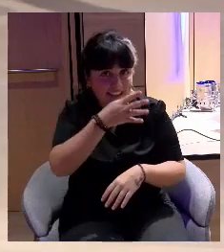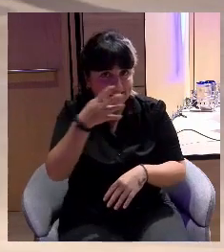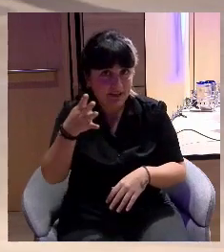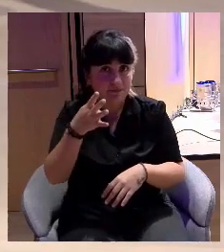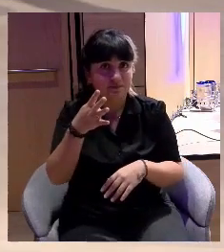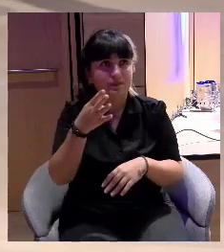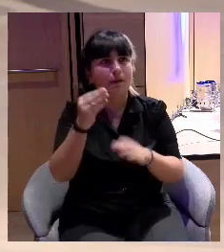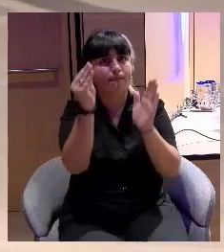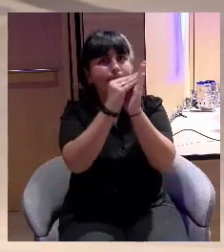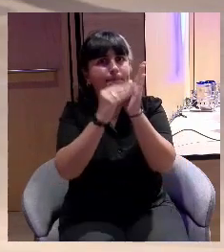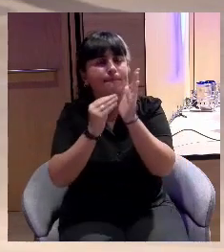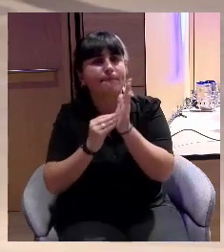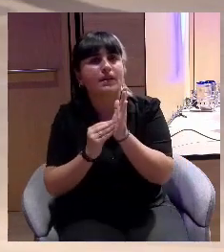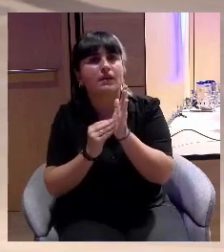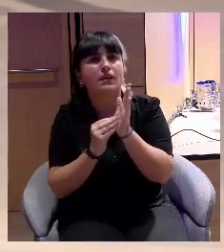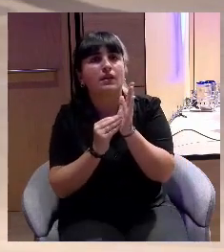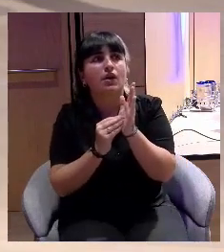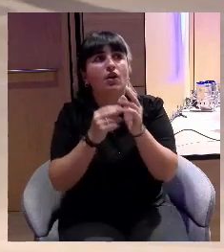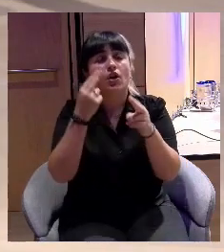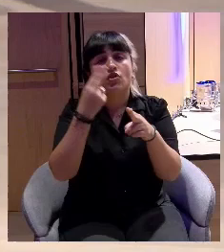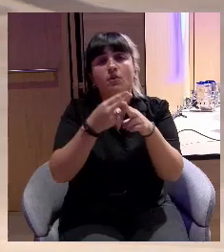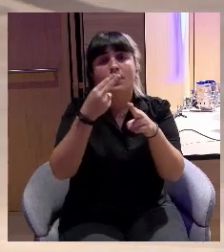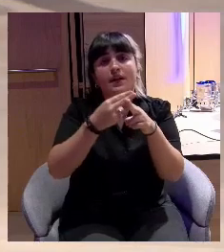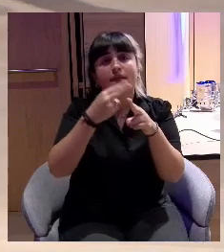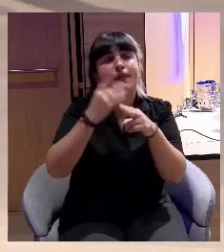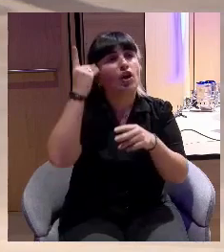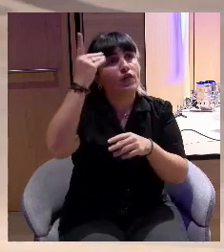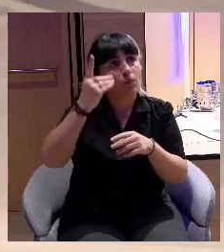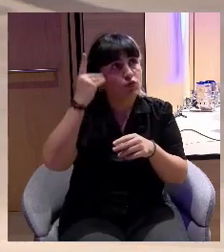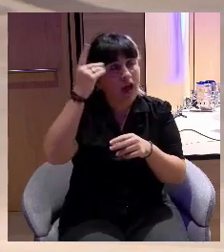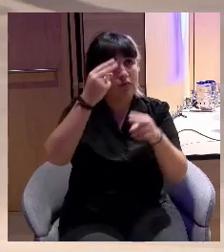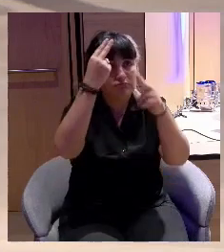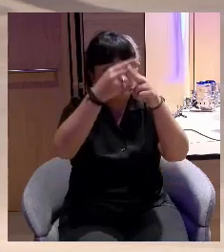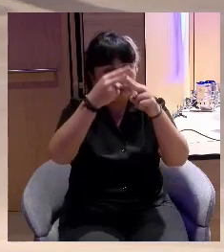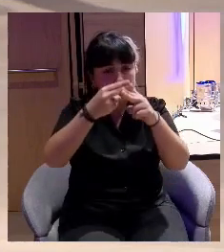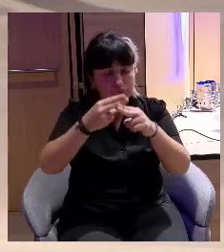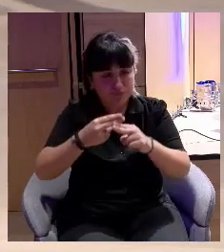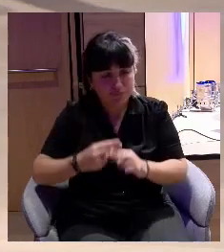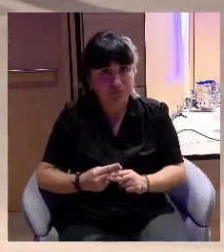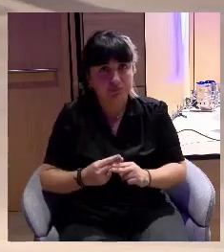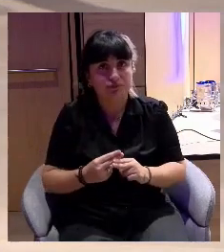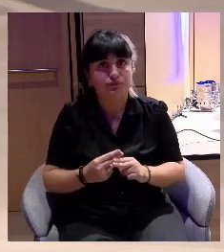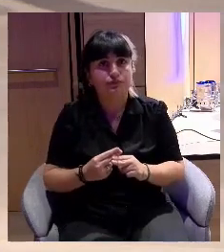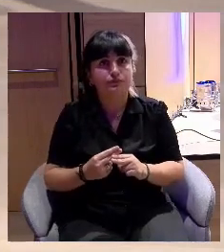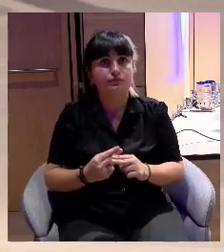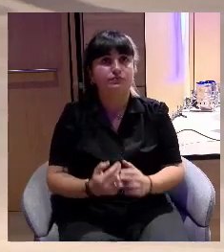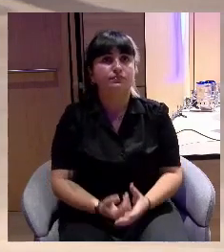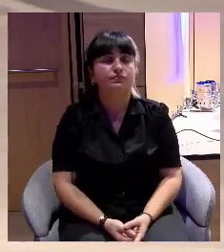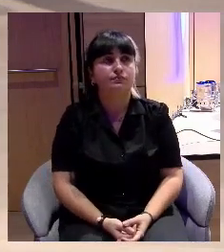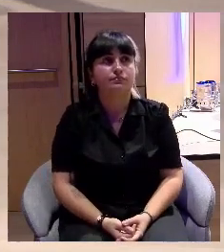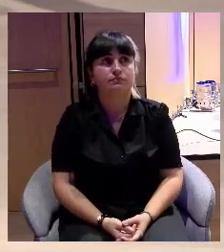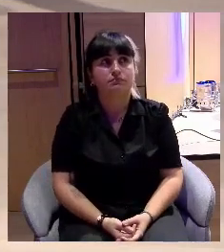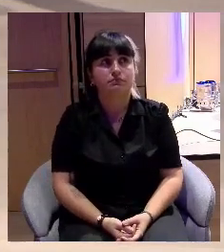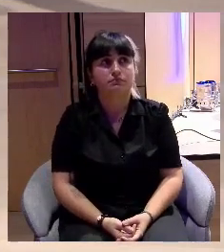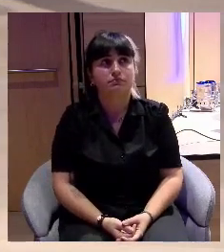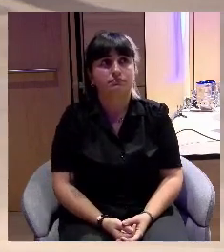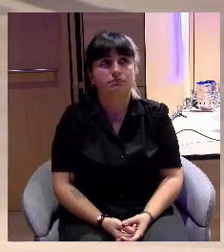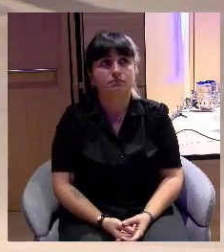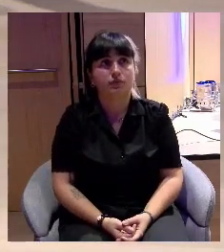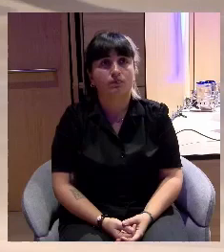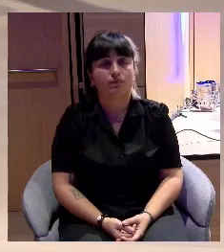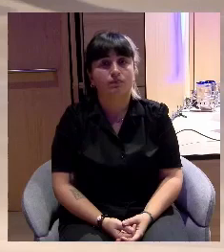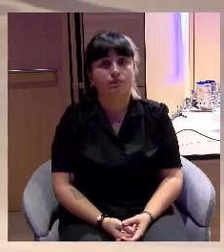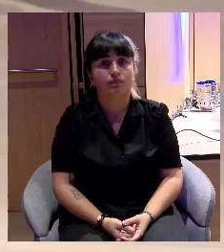los candidatos, no de los candidatos, de los diputados, o sea, ya estaban, las elecciones habían pasado antes, esto era los diputados que estaban en